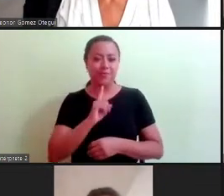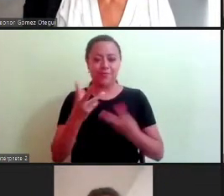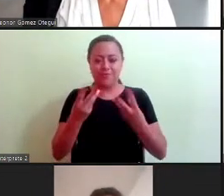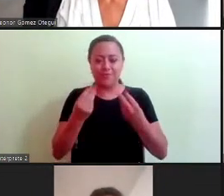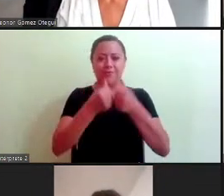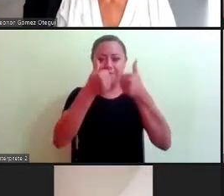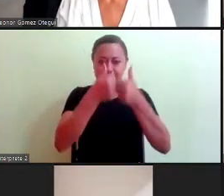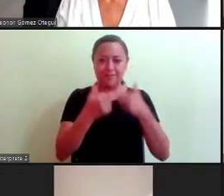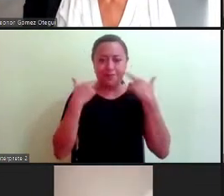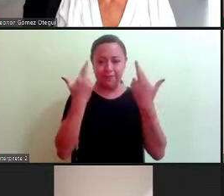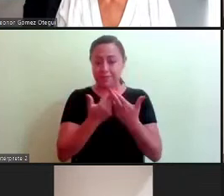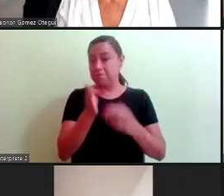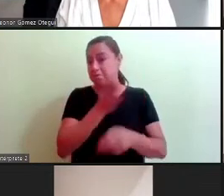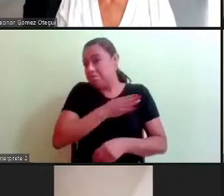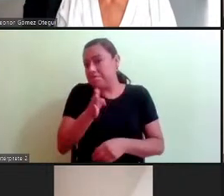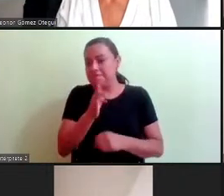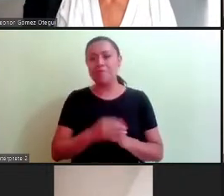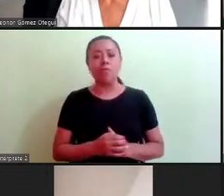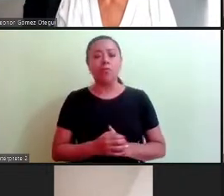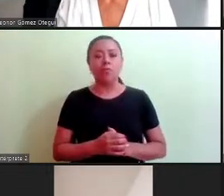reunión. Bueno, pues